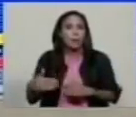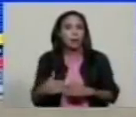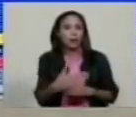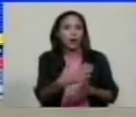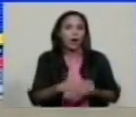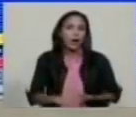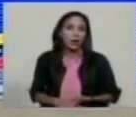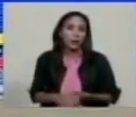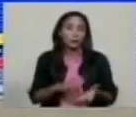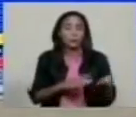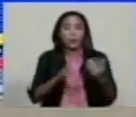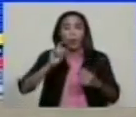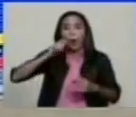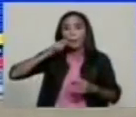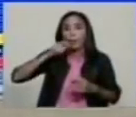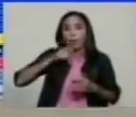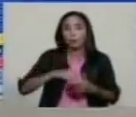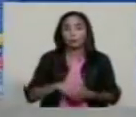Paticas de pollo,